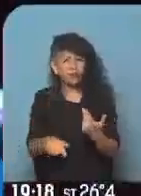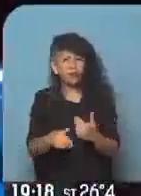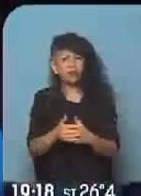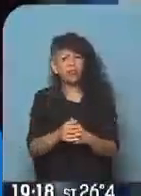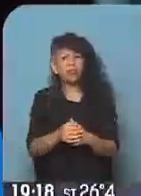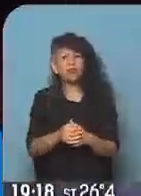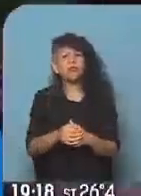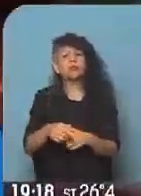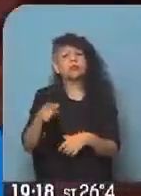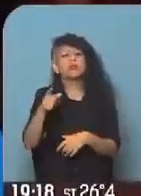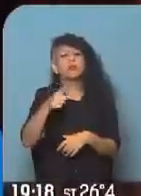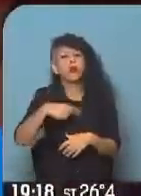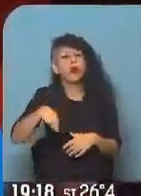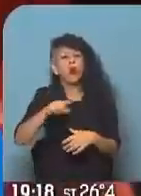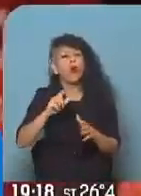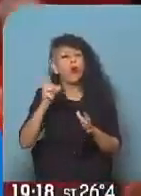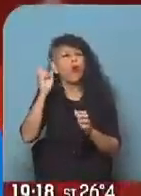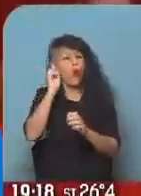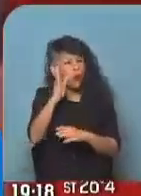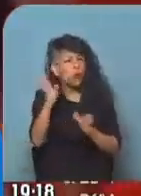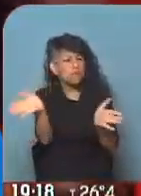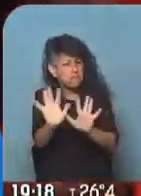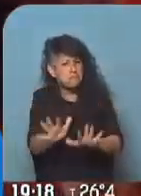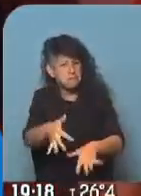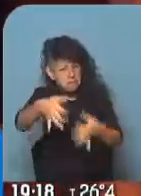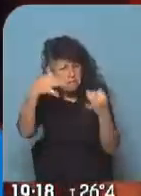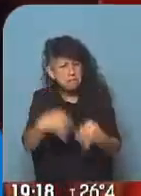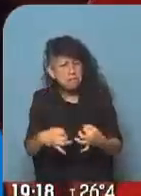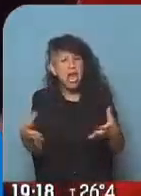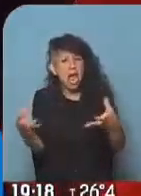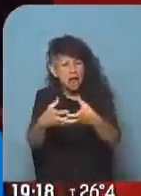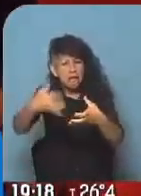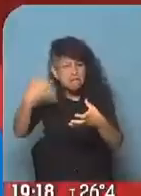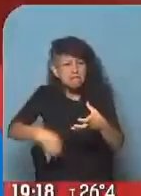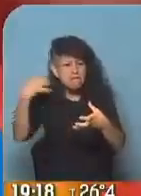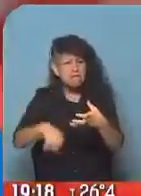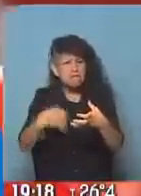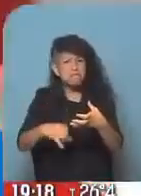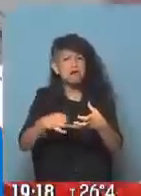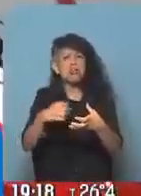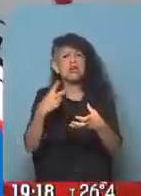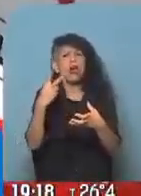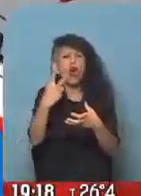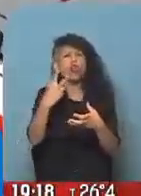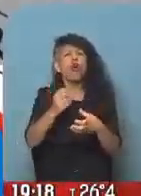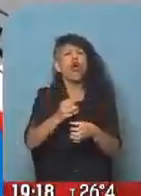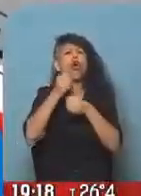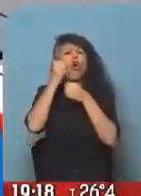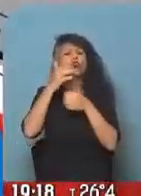están en orden, tenemos un equipo de primer nivel, ganamos dos copas internacionales,